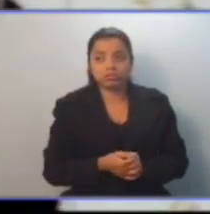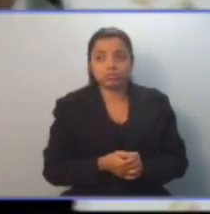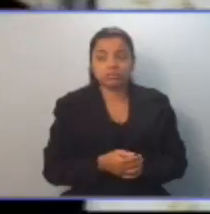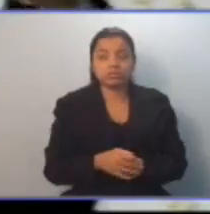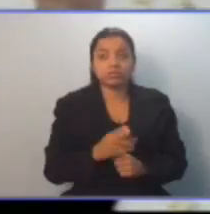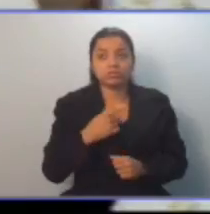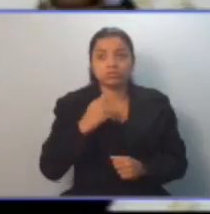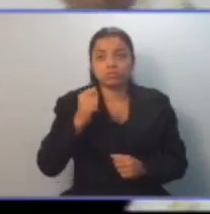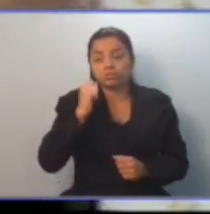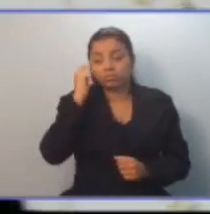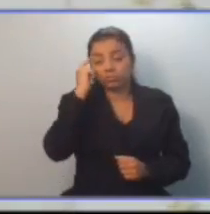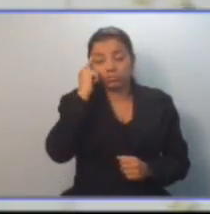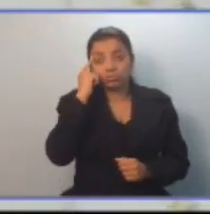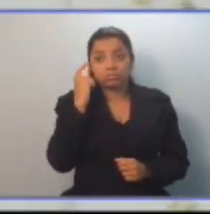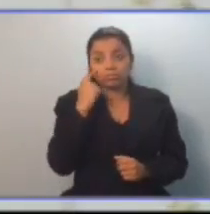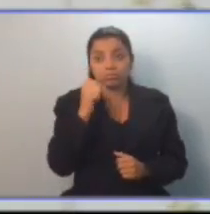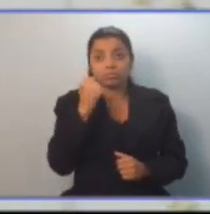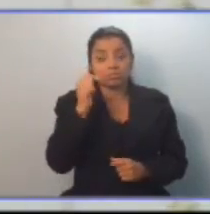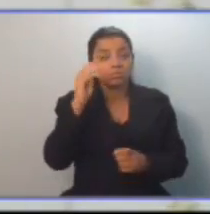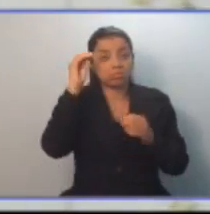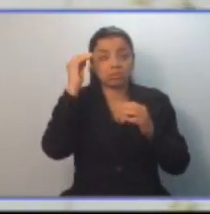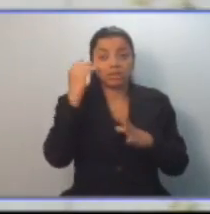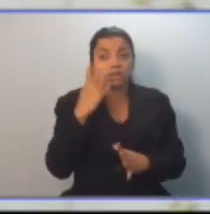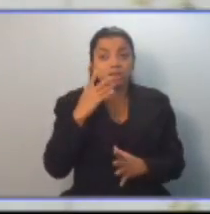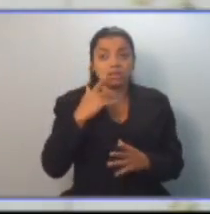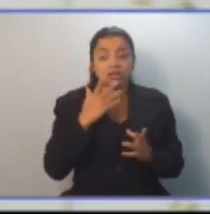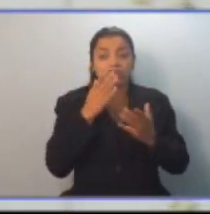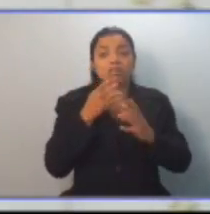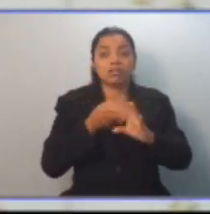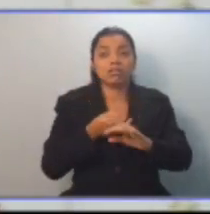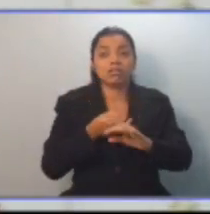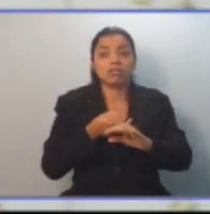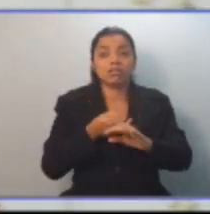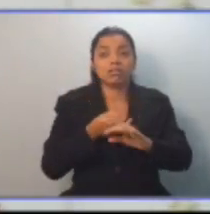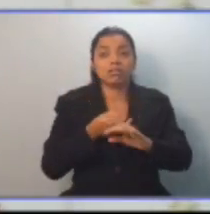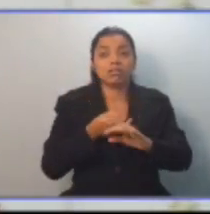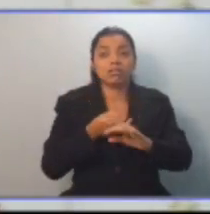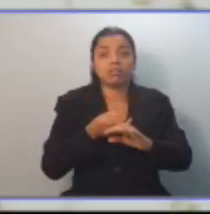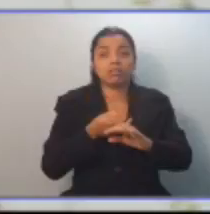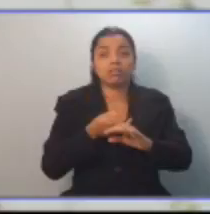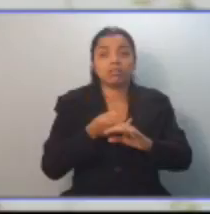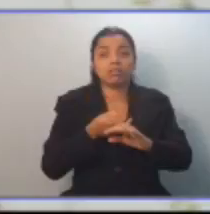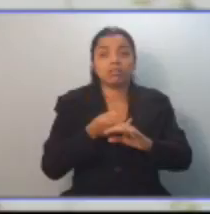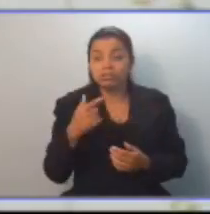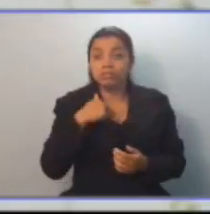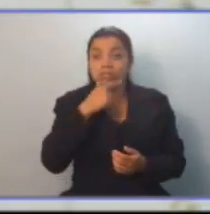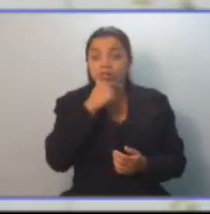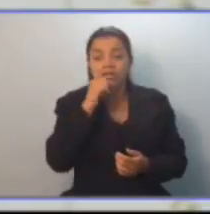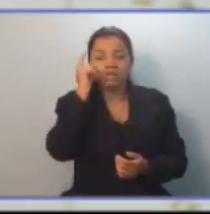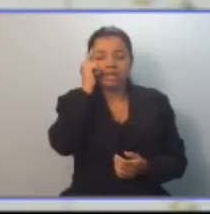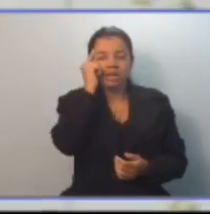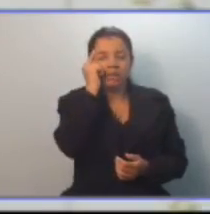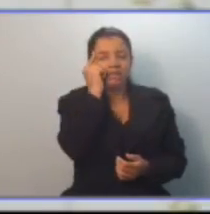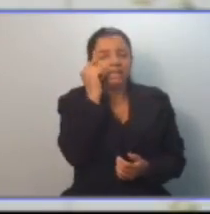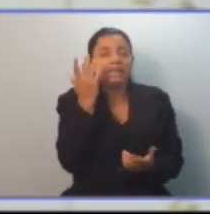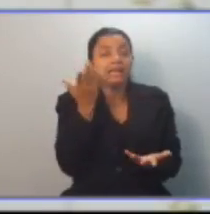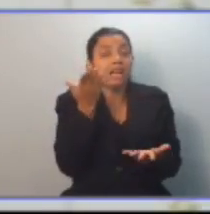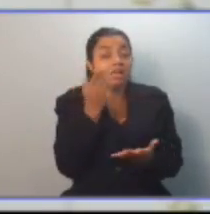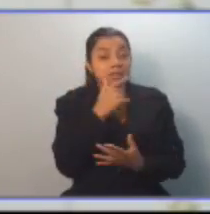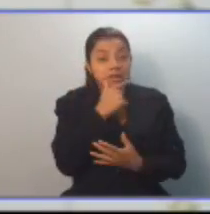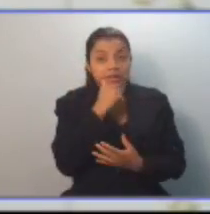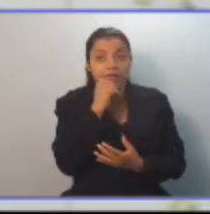pensar, bueno, si tengo la bendición de llegar a la Sala de lo Constitucional, bueno, esa es una parte que sí me provoca dolor de cabeza de pensar qué hacer, porque hay que